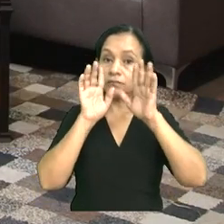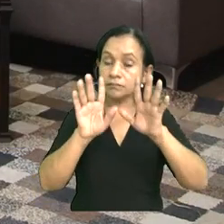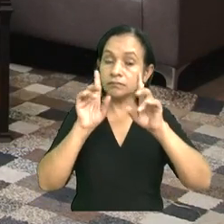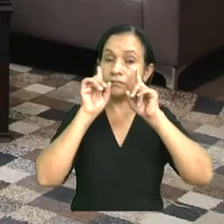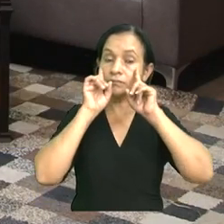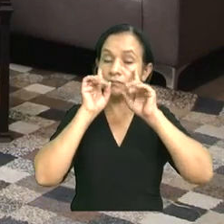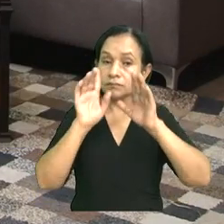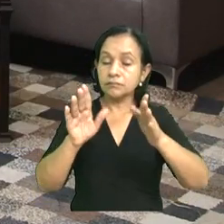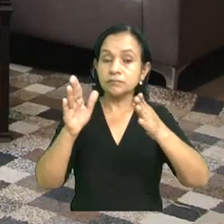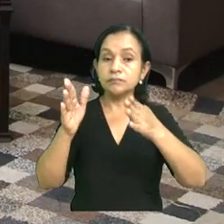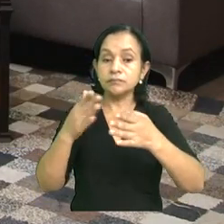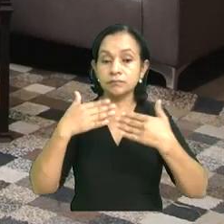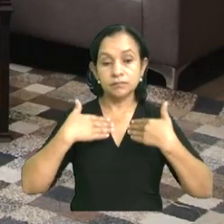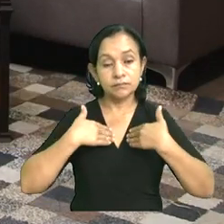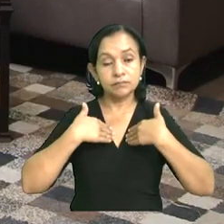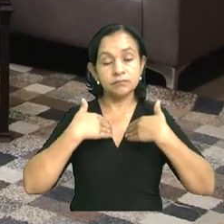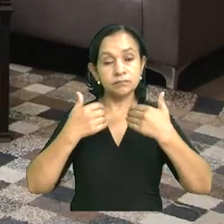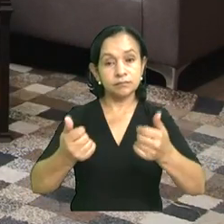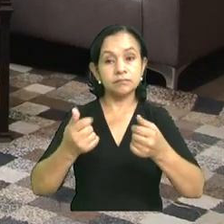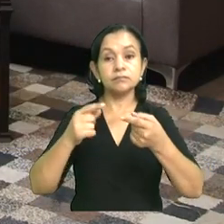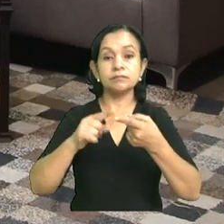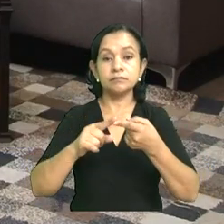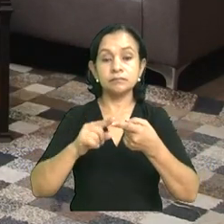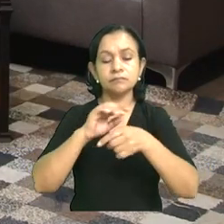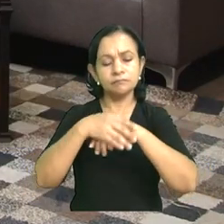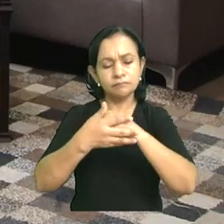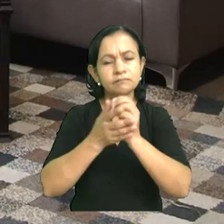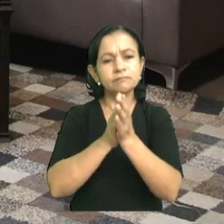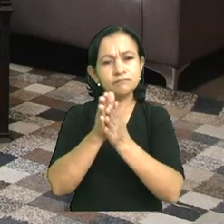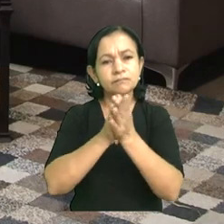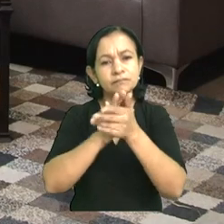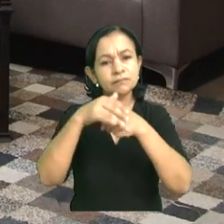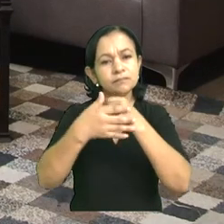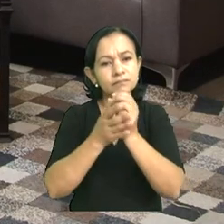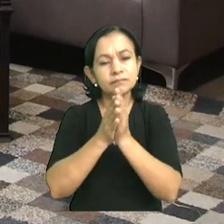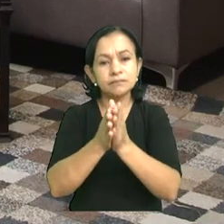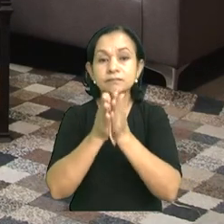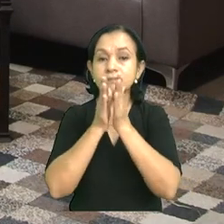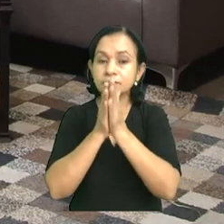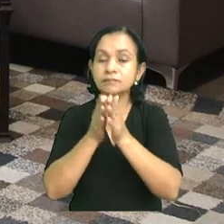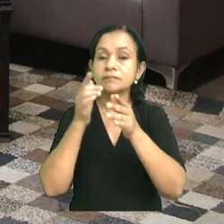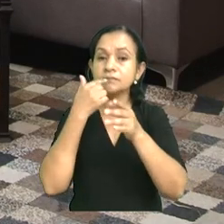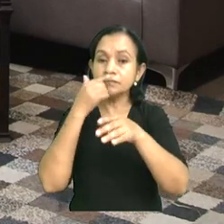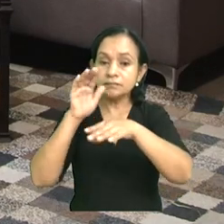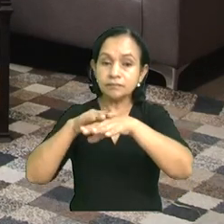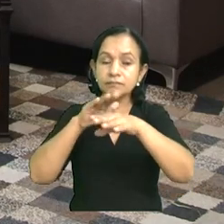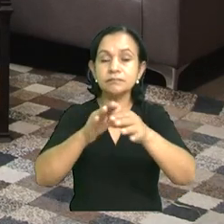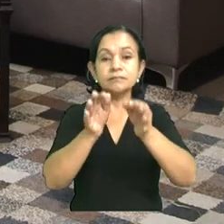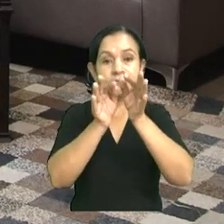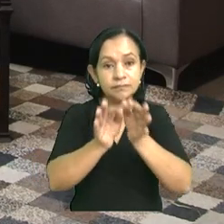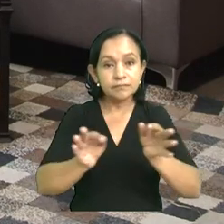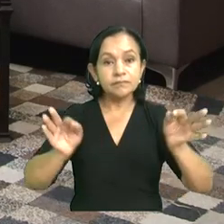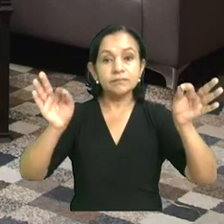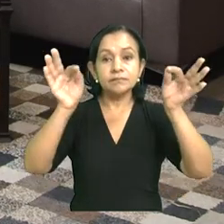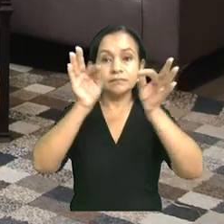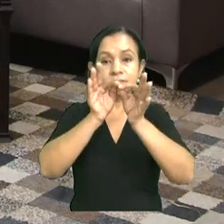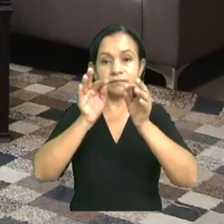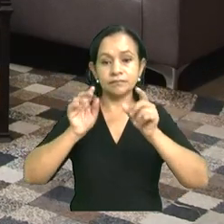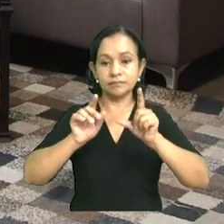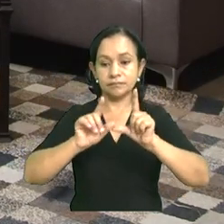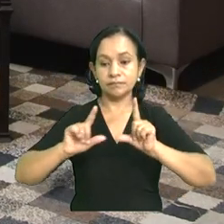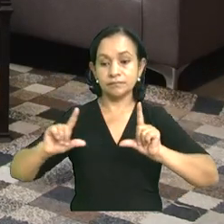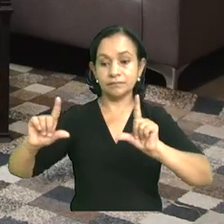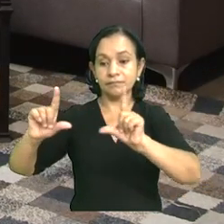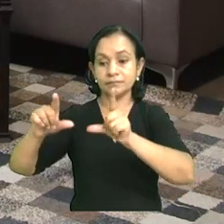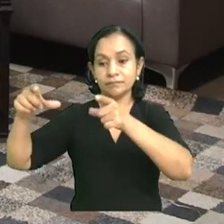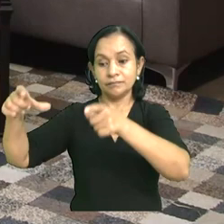tomando las medidas de prevención, el lavado de manos que nos han indicado fundamental, instalando espacios de lavado